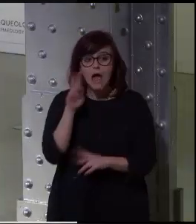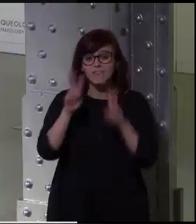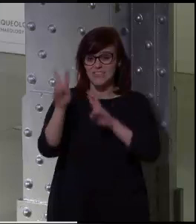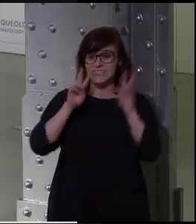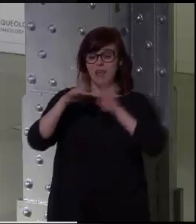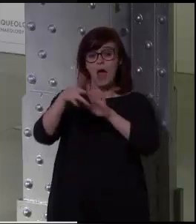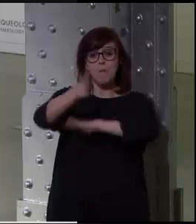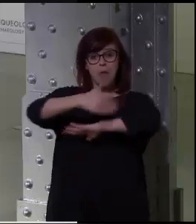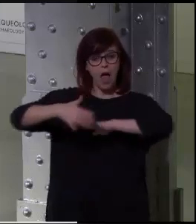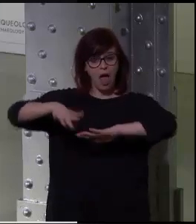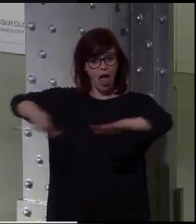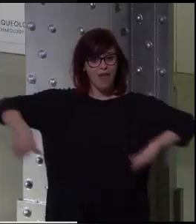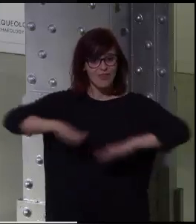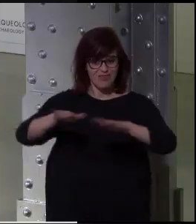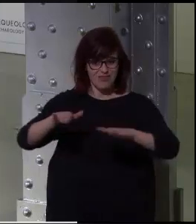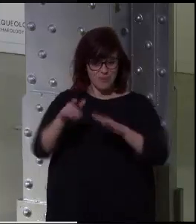en la playa.